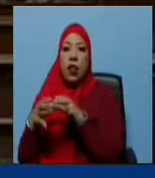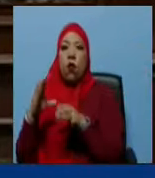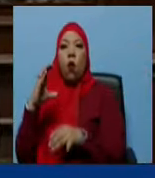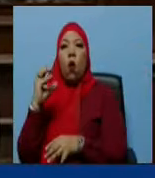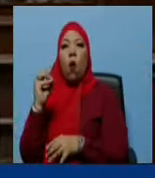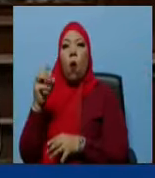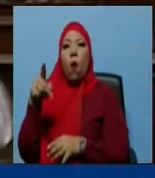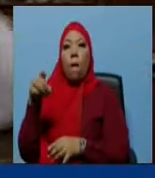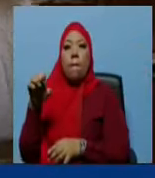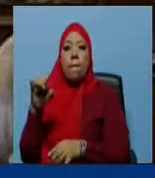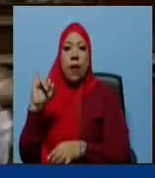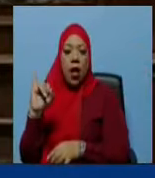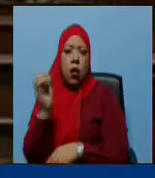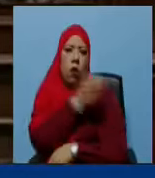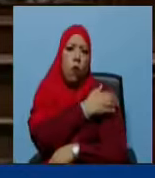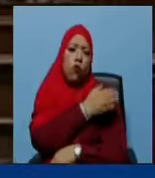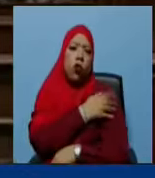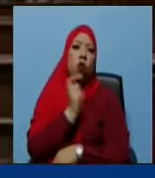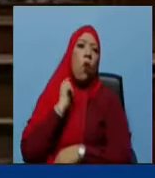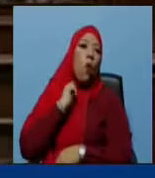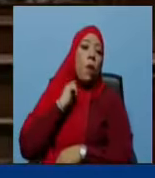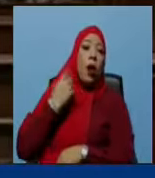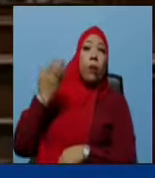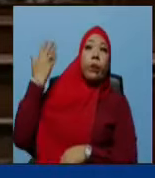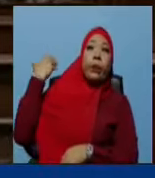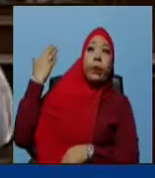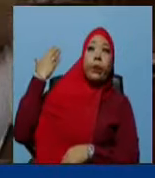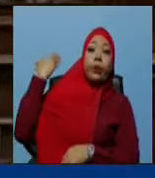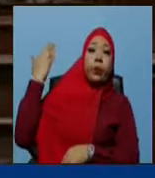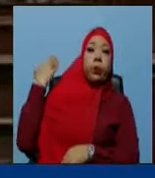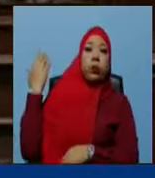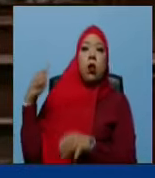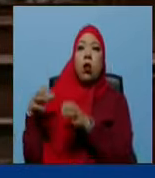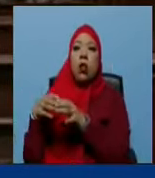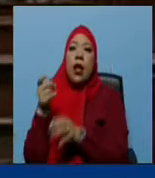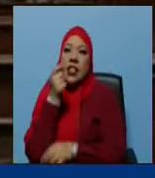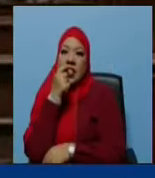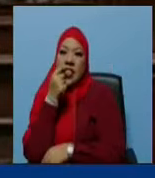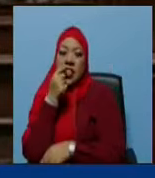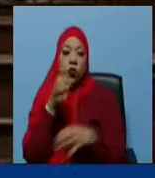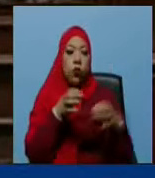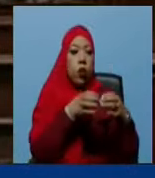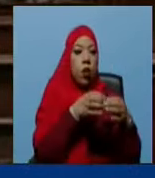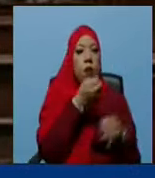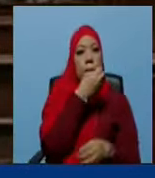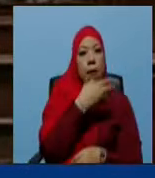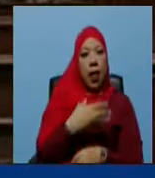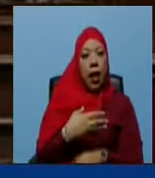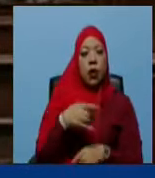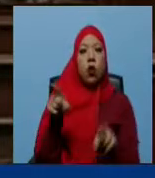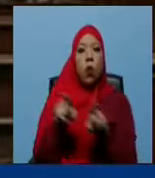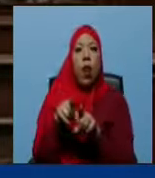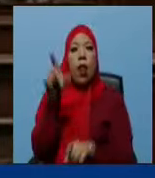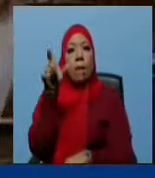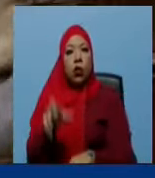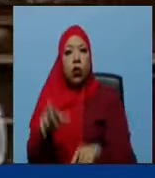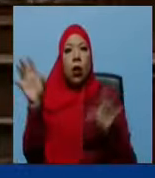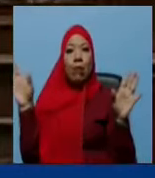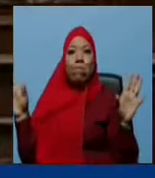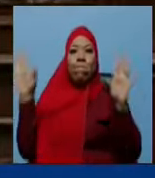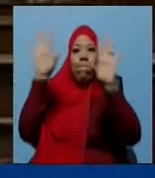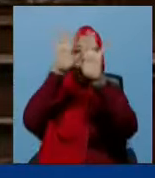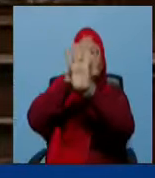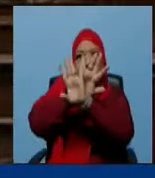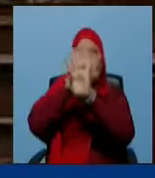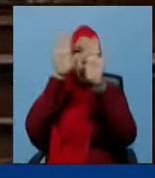de esos apellidos a adecos, a verdes y a blancos, a Carlos Andrés Pérez,